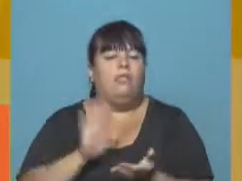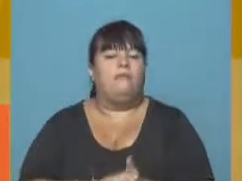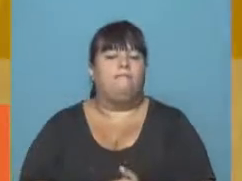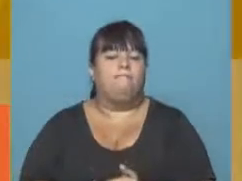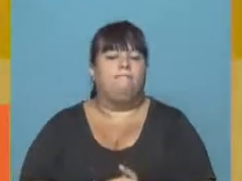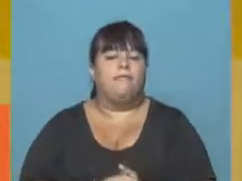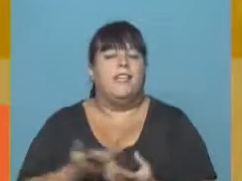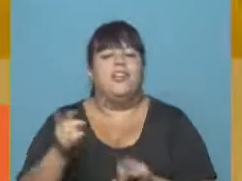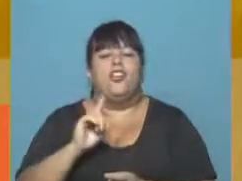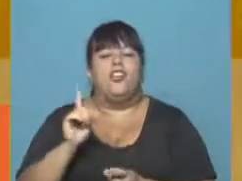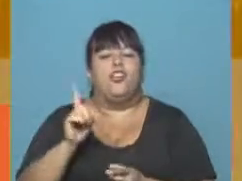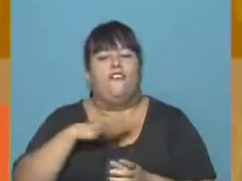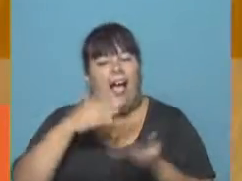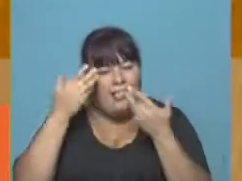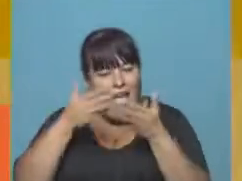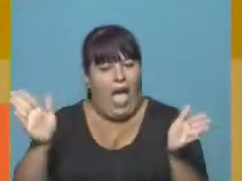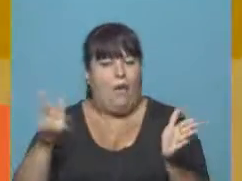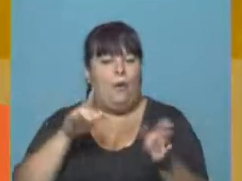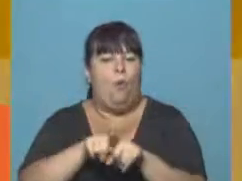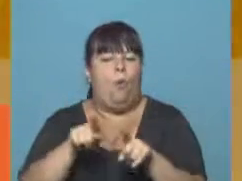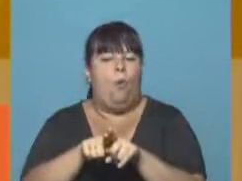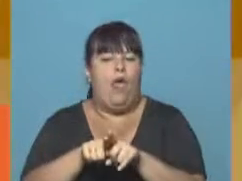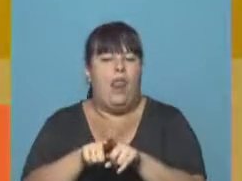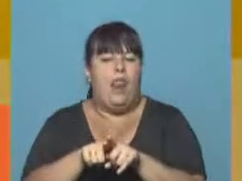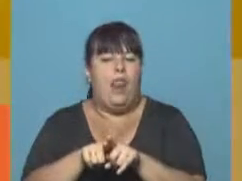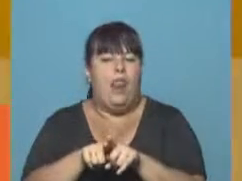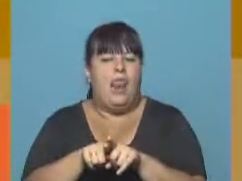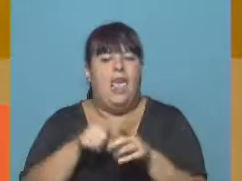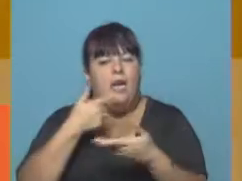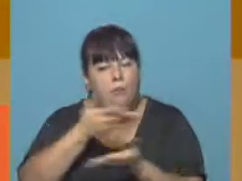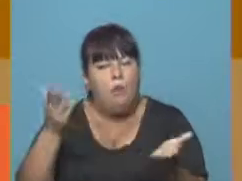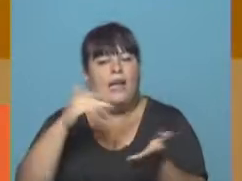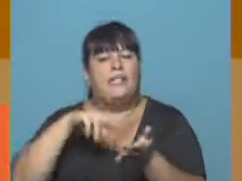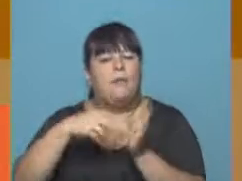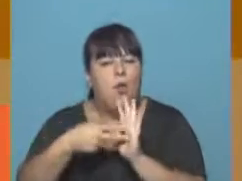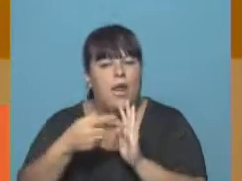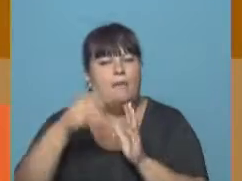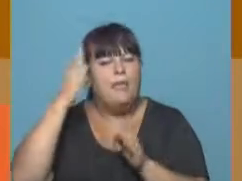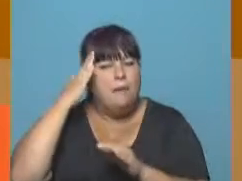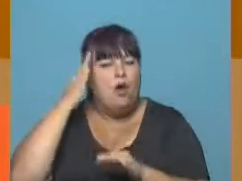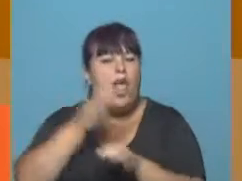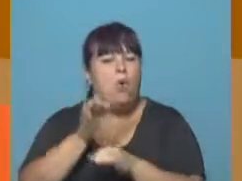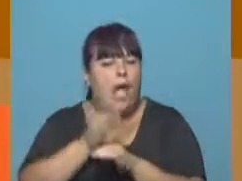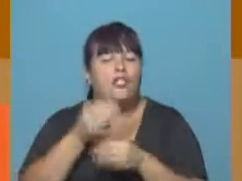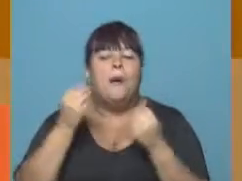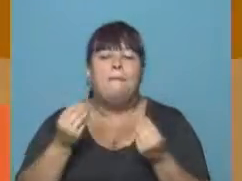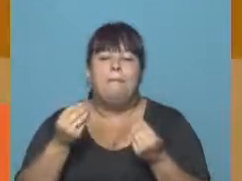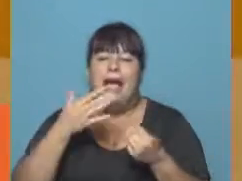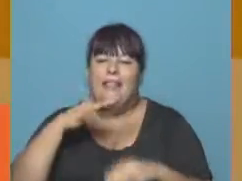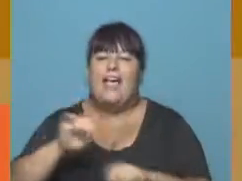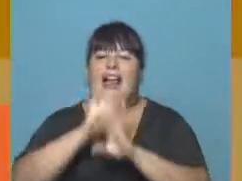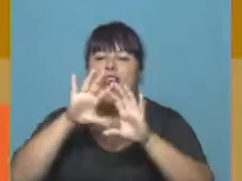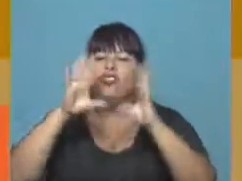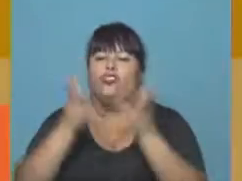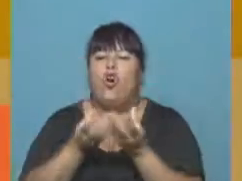y no se ha abierto el problema de la transmisión de memoria y educación para entender todo el